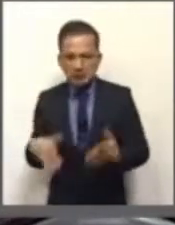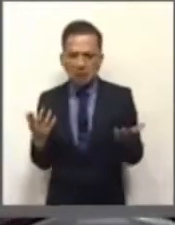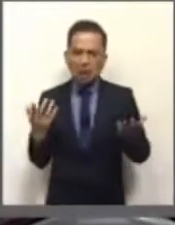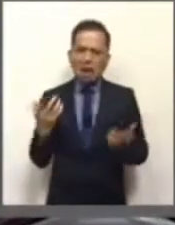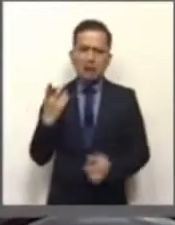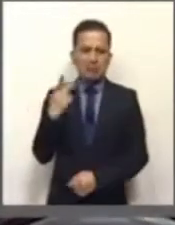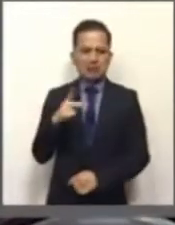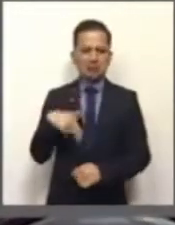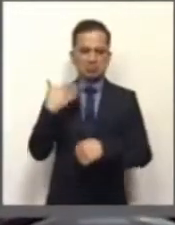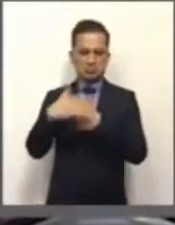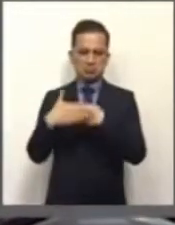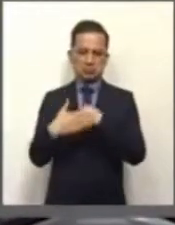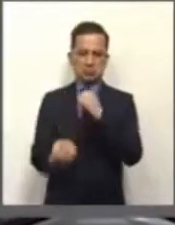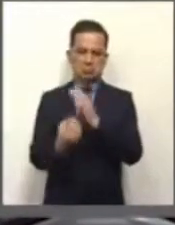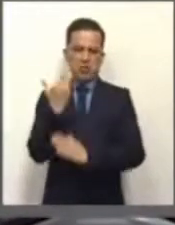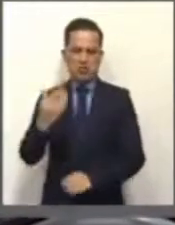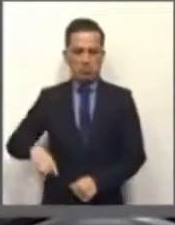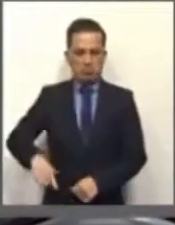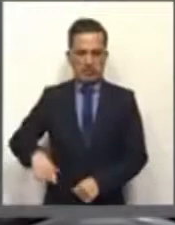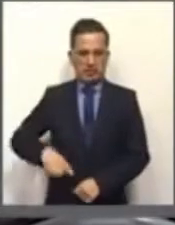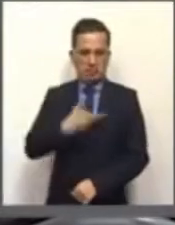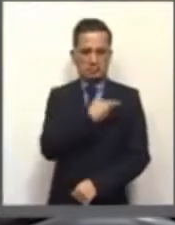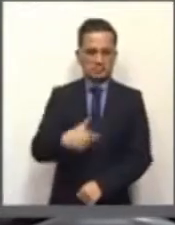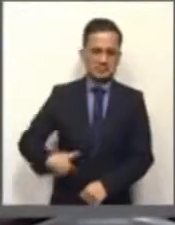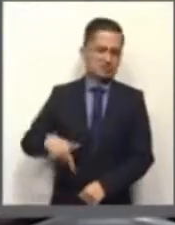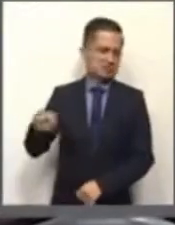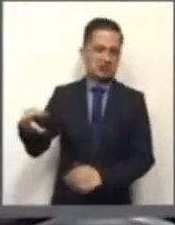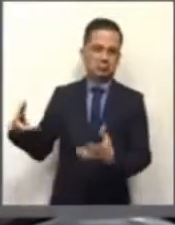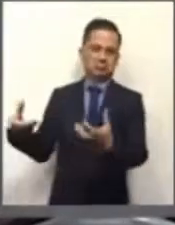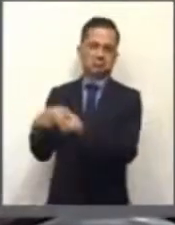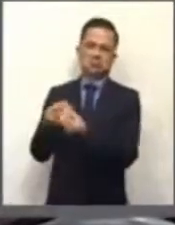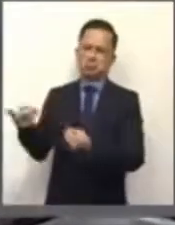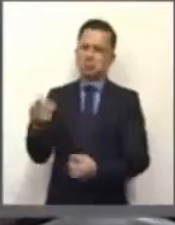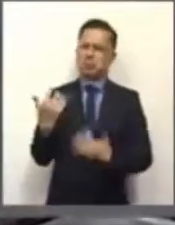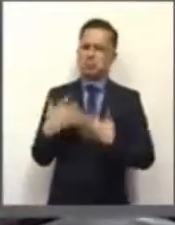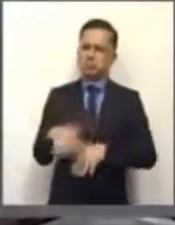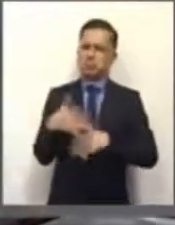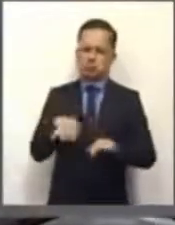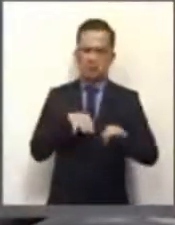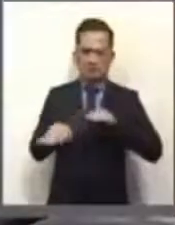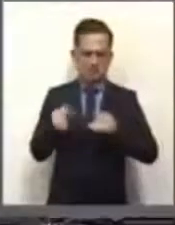que viene tendrá un gran funcionario público. Muchas gracias, presidente.